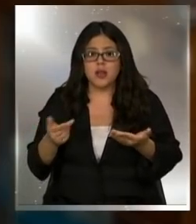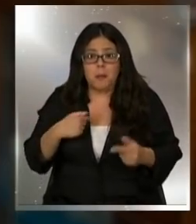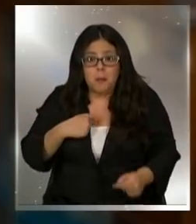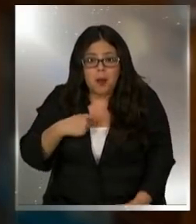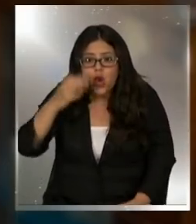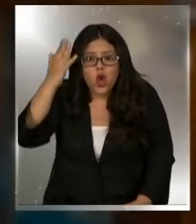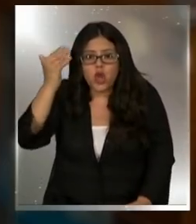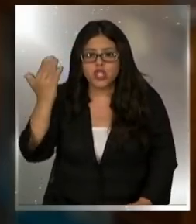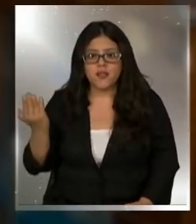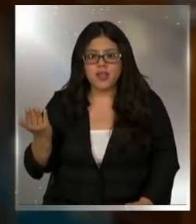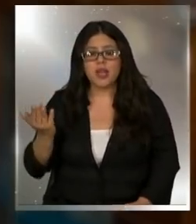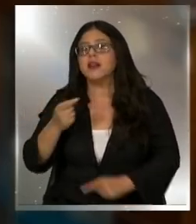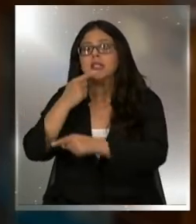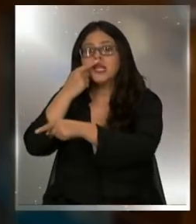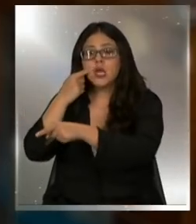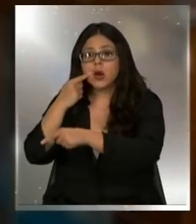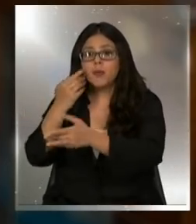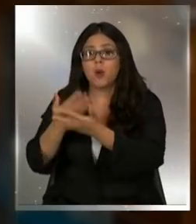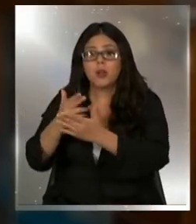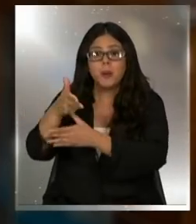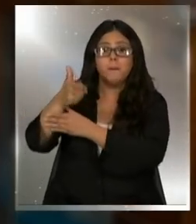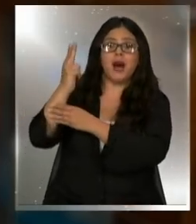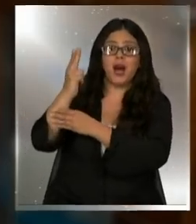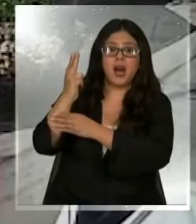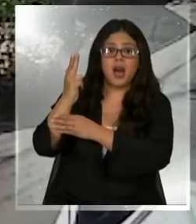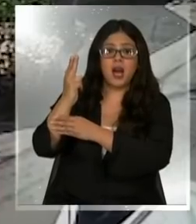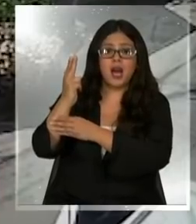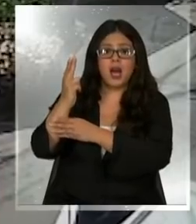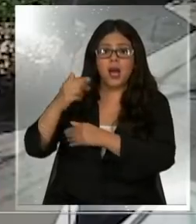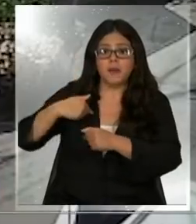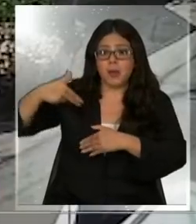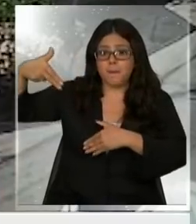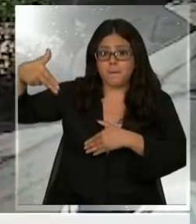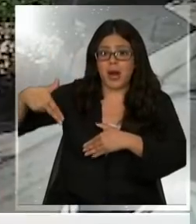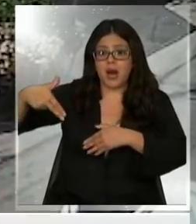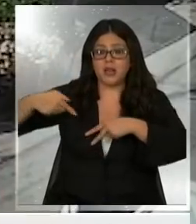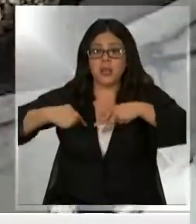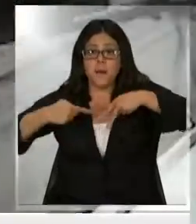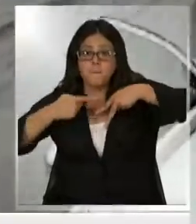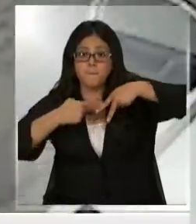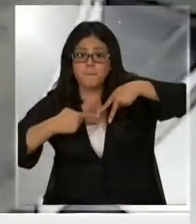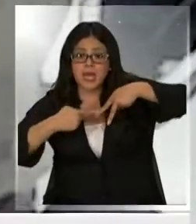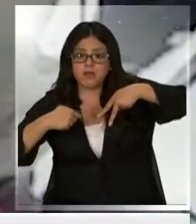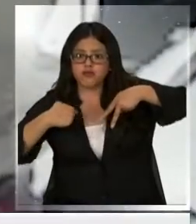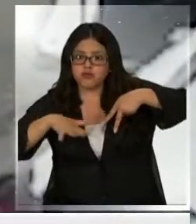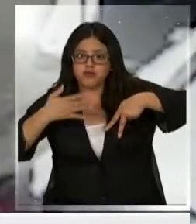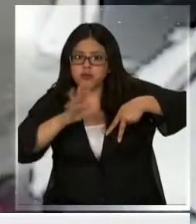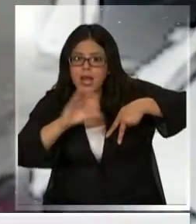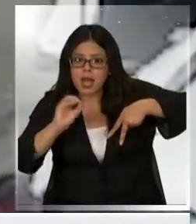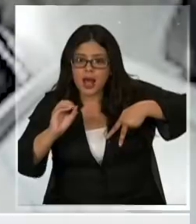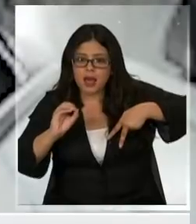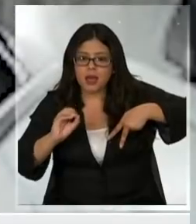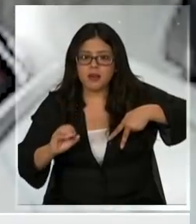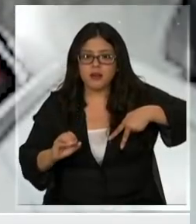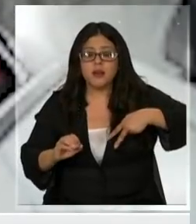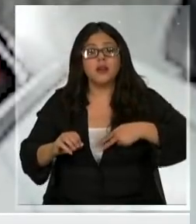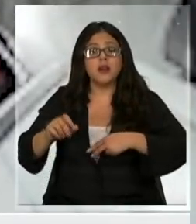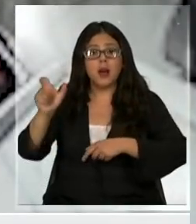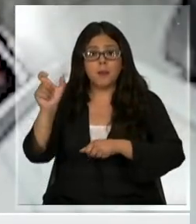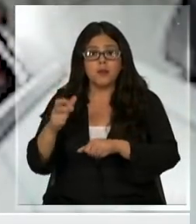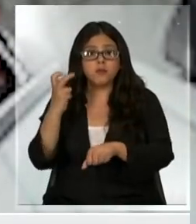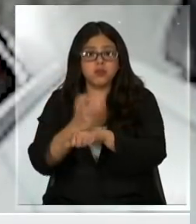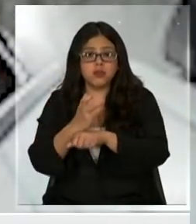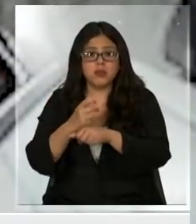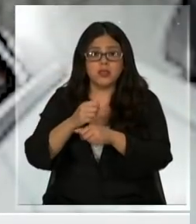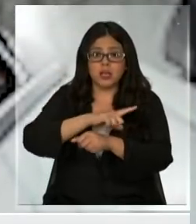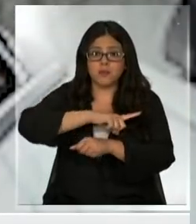sabía que el tipo, cuando recién disparó, me llegó un disparo a mi pierna, que no, uno no lo siente. El delincuente se